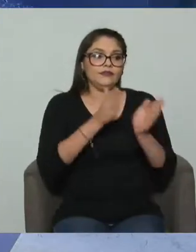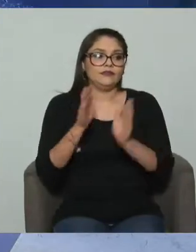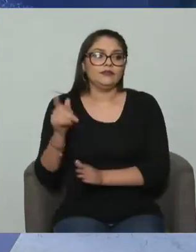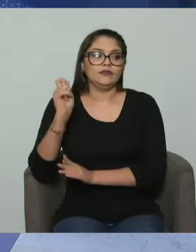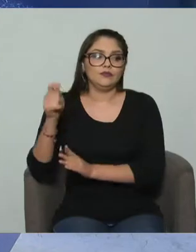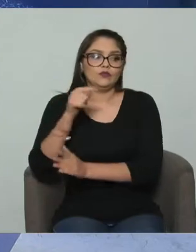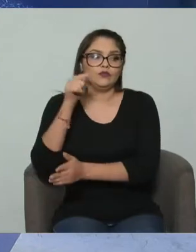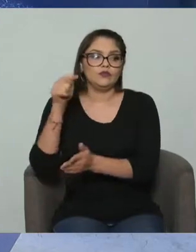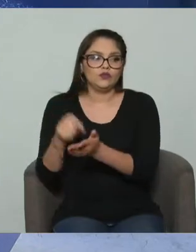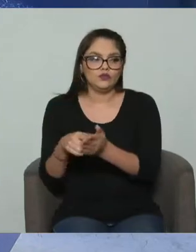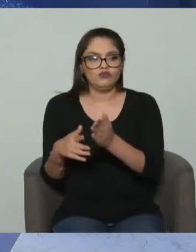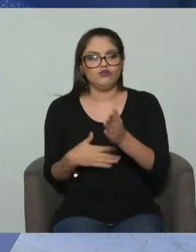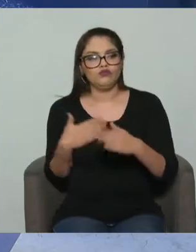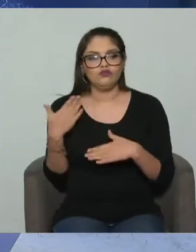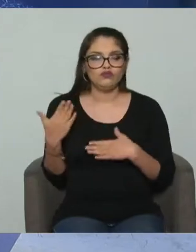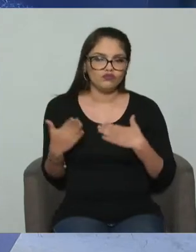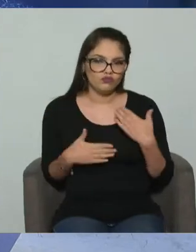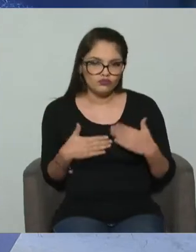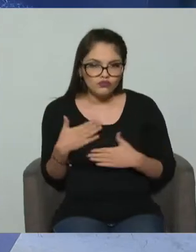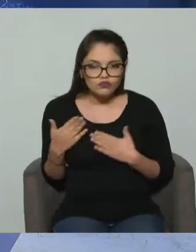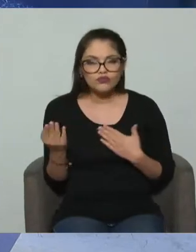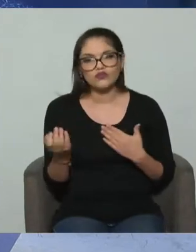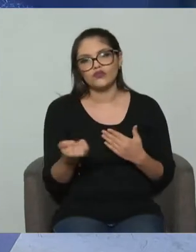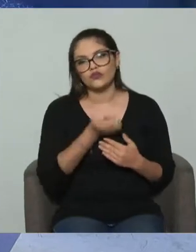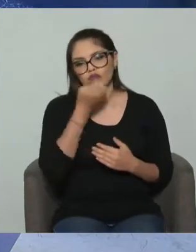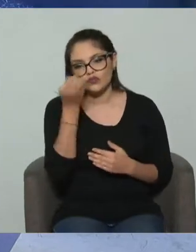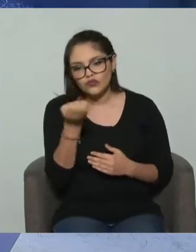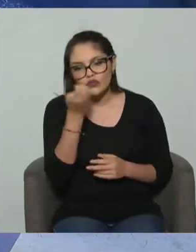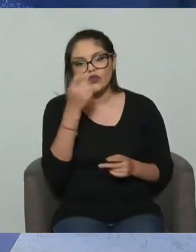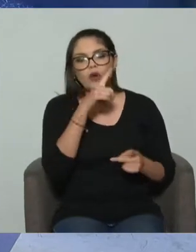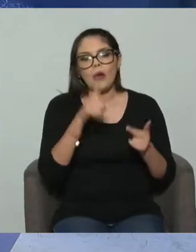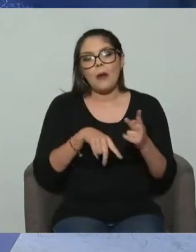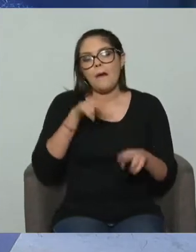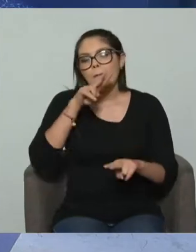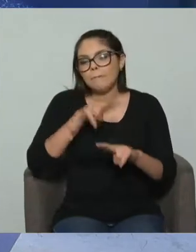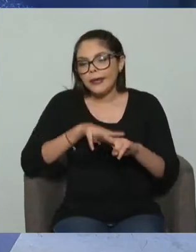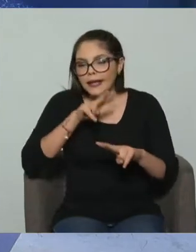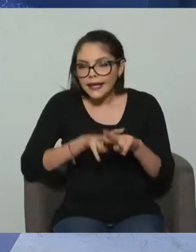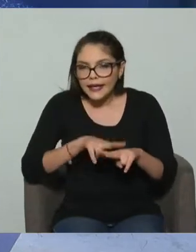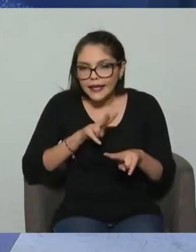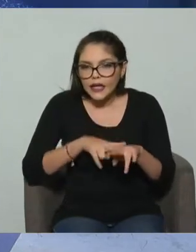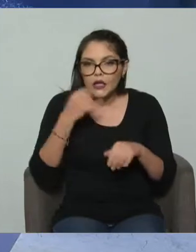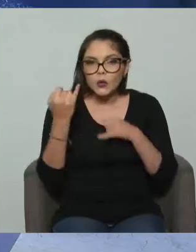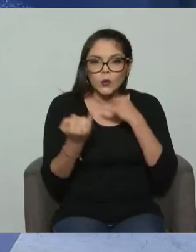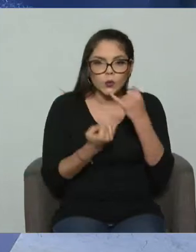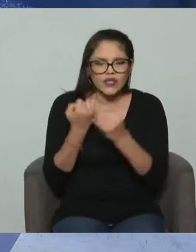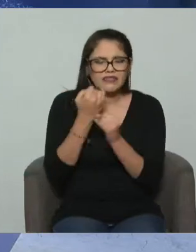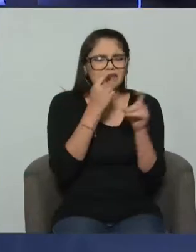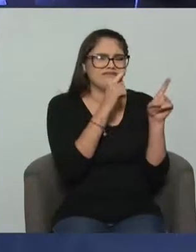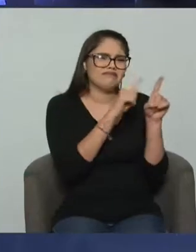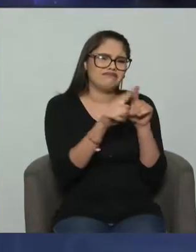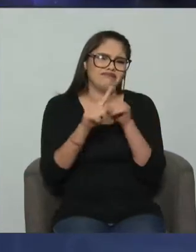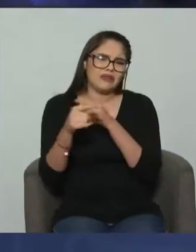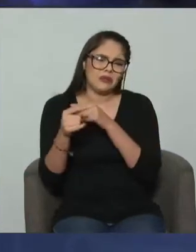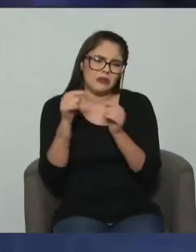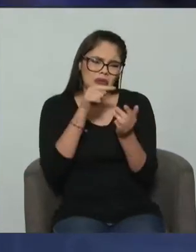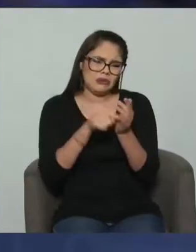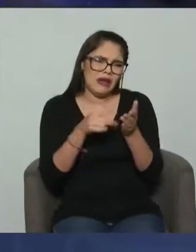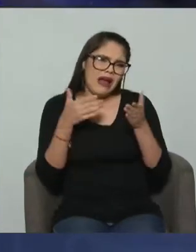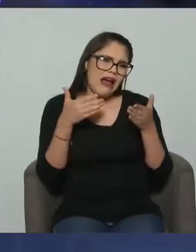podemos remontar 20, 30 años en cómo vas viendo desgracia tras desgracia, tragedia